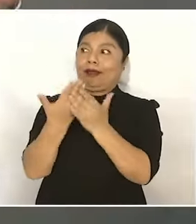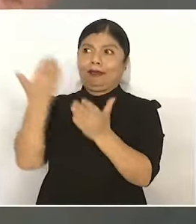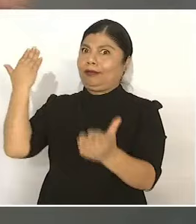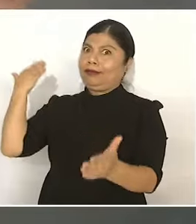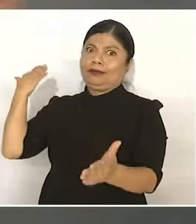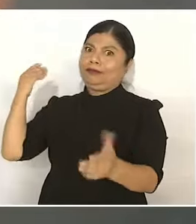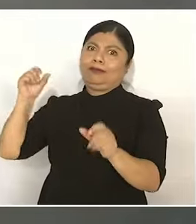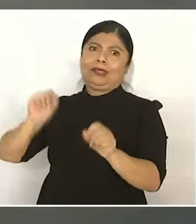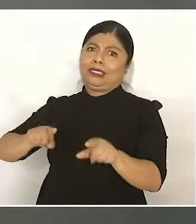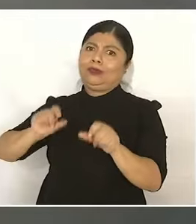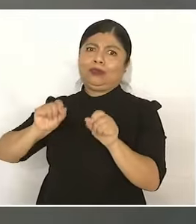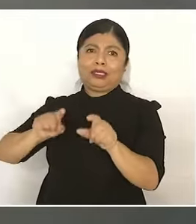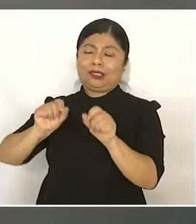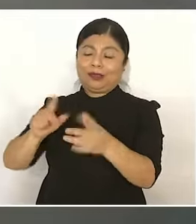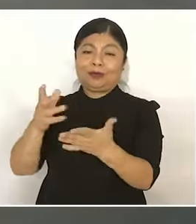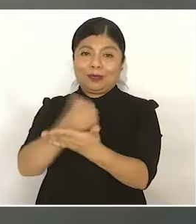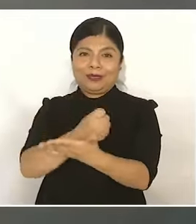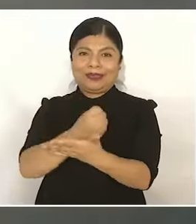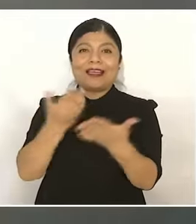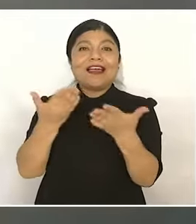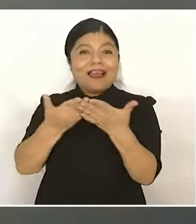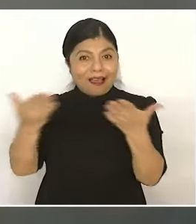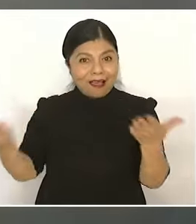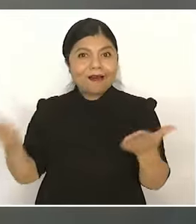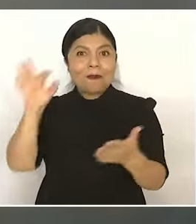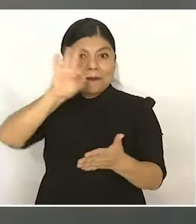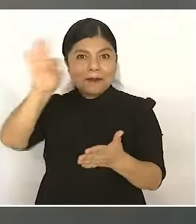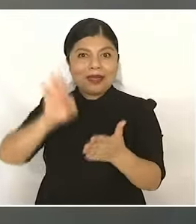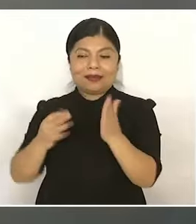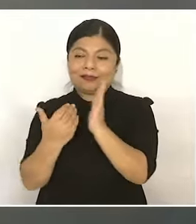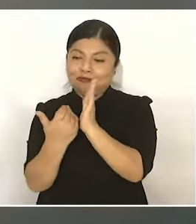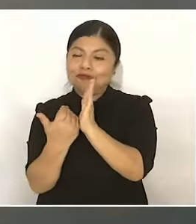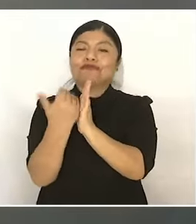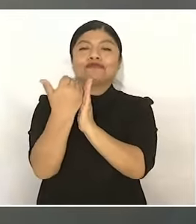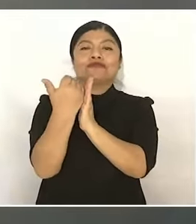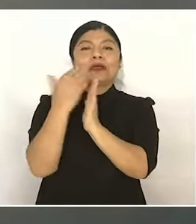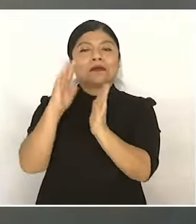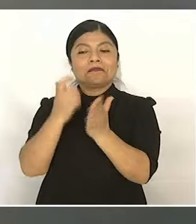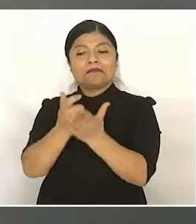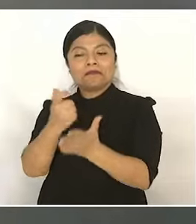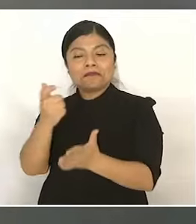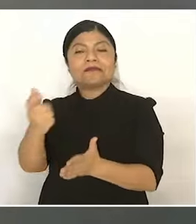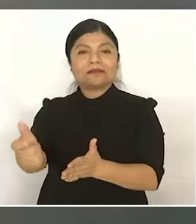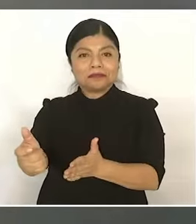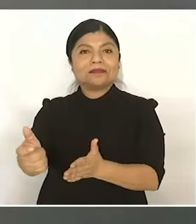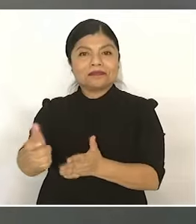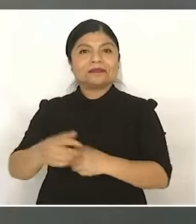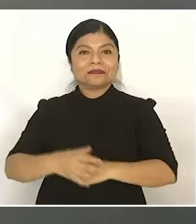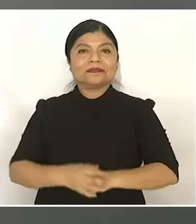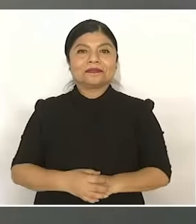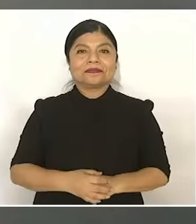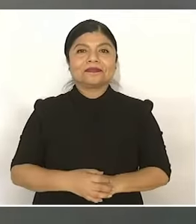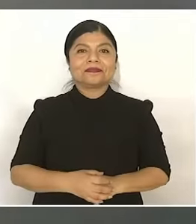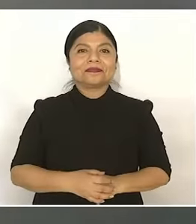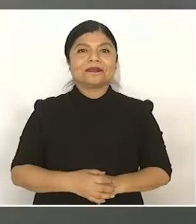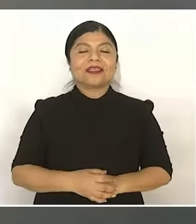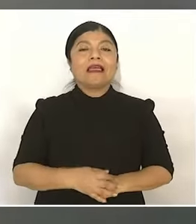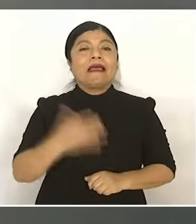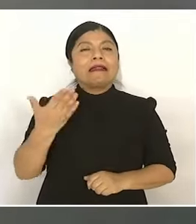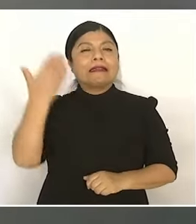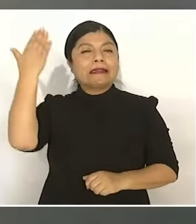están presionando, todavía después de 50 años, porque con Echeverría se devaluó